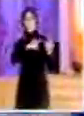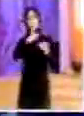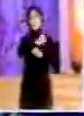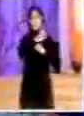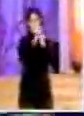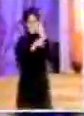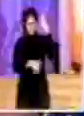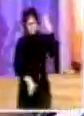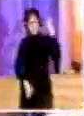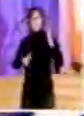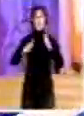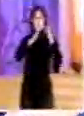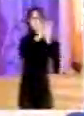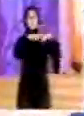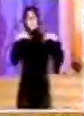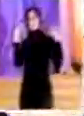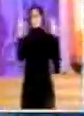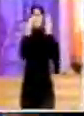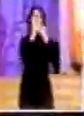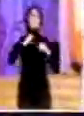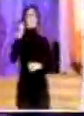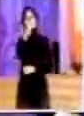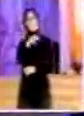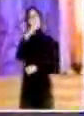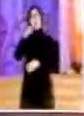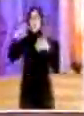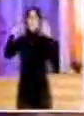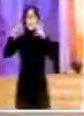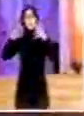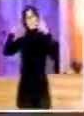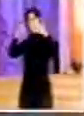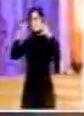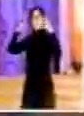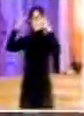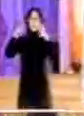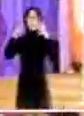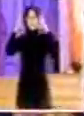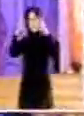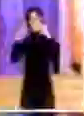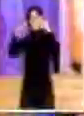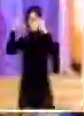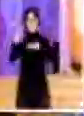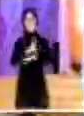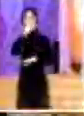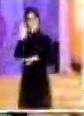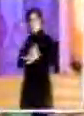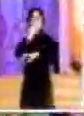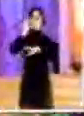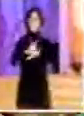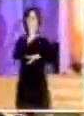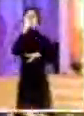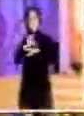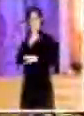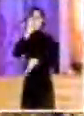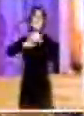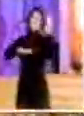Y ha abarrotado los pasillos de insulas. Un consejo le doy ahora a nuestro consejero. Vaya a